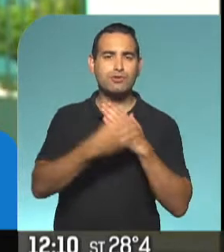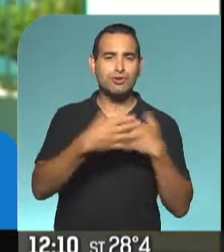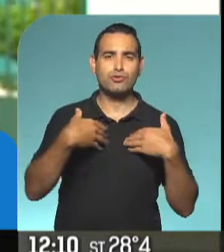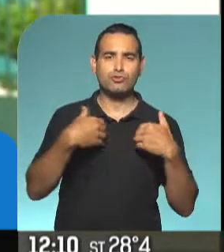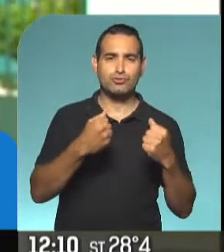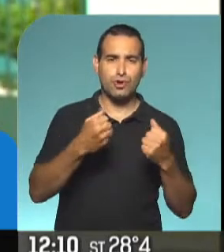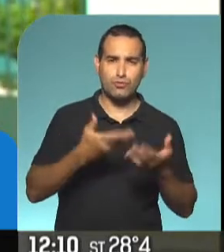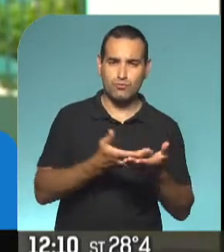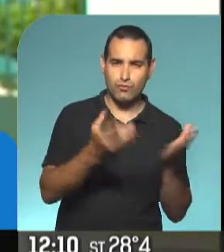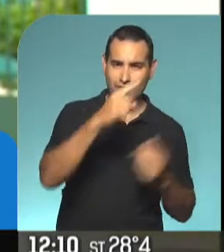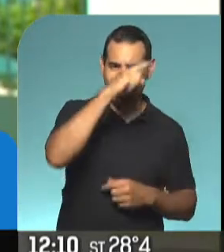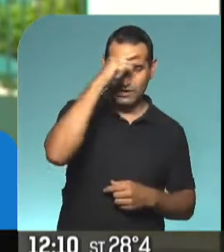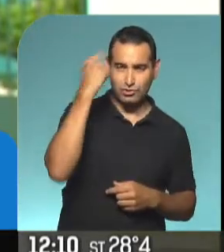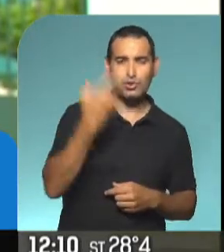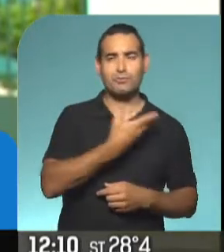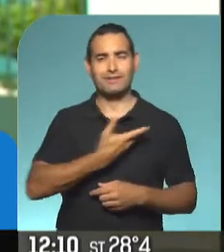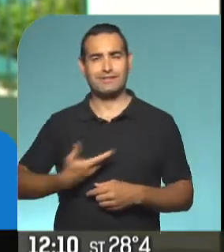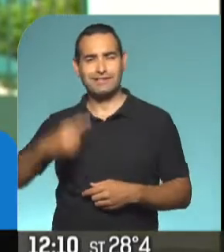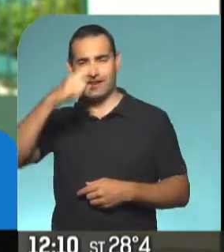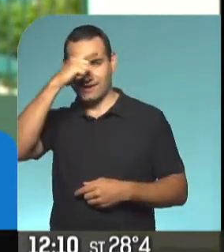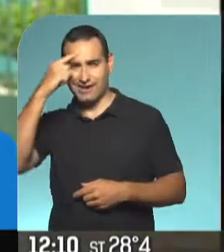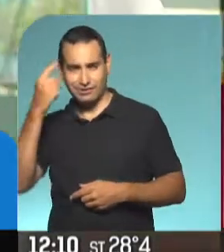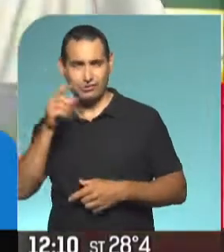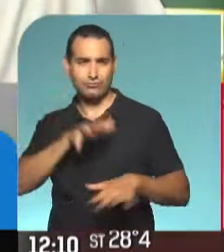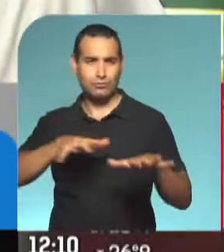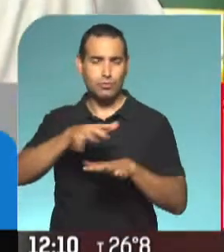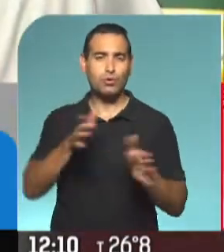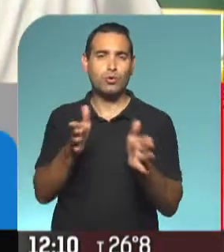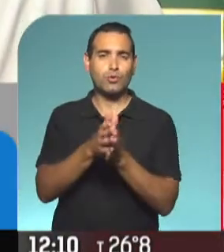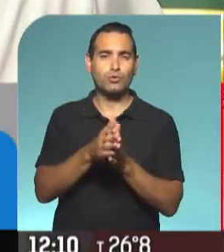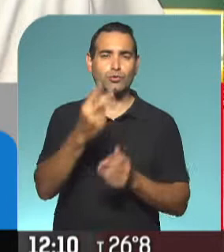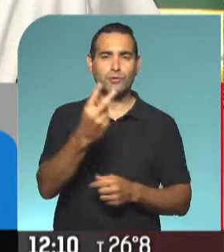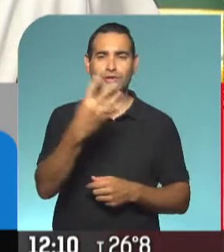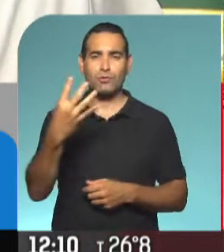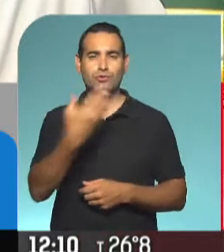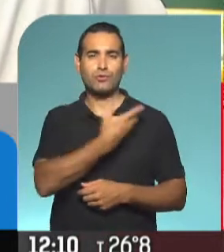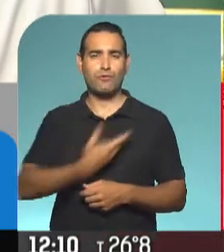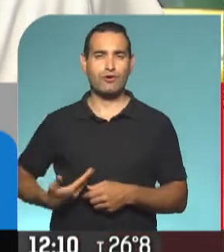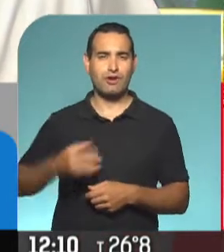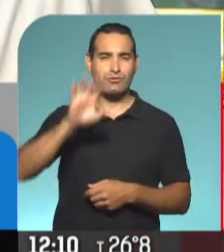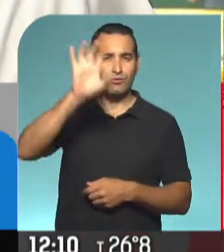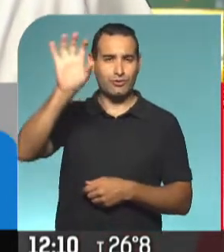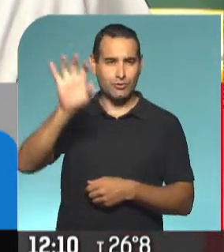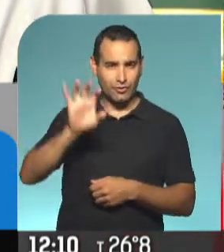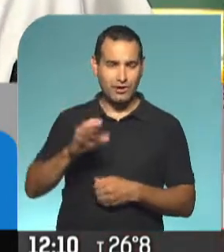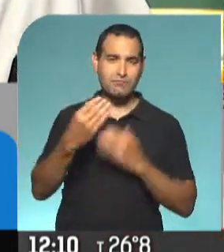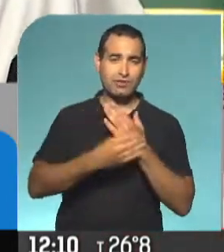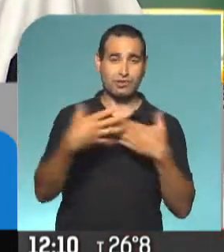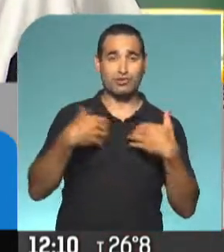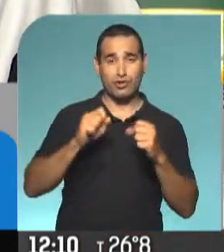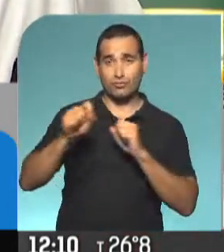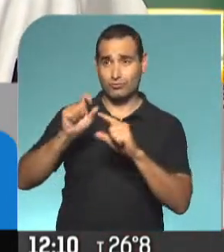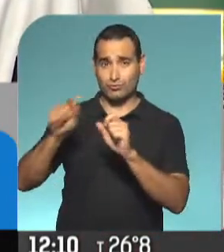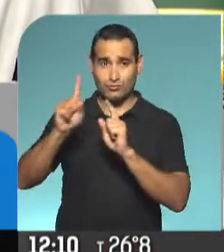de la Nación y Presidencia, con el conjunto de las 24 jurisdicciones, con sus gobernadores, con sus ministros de salud y de